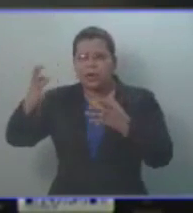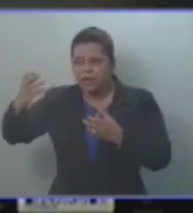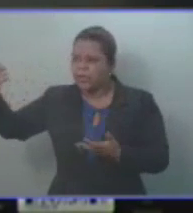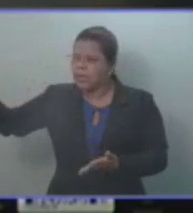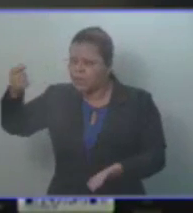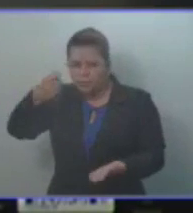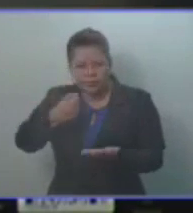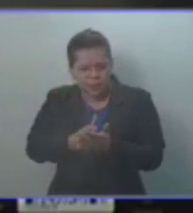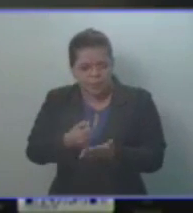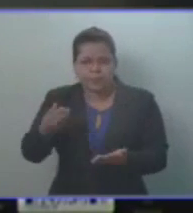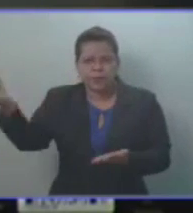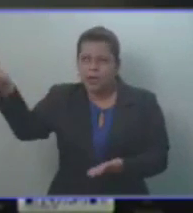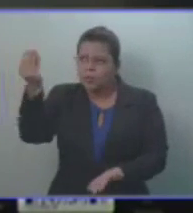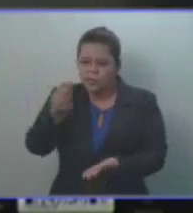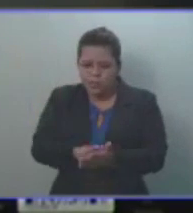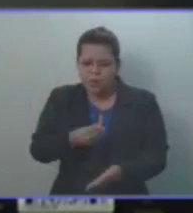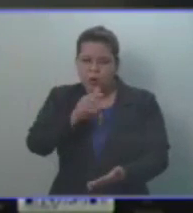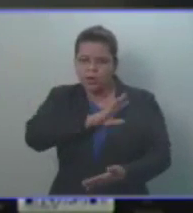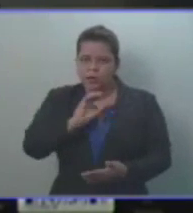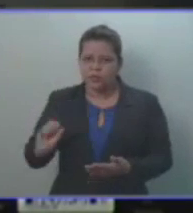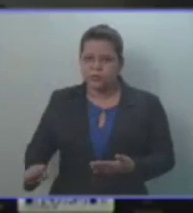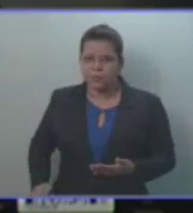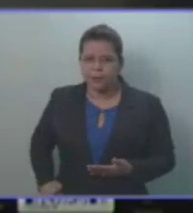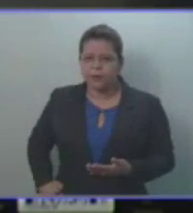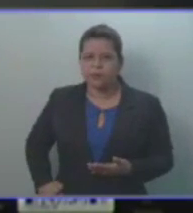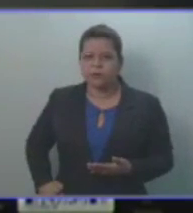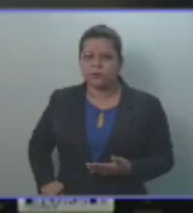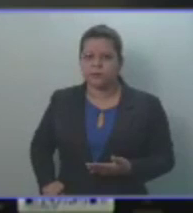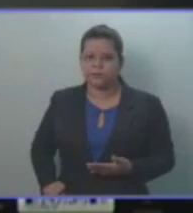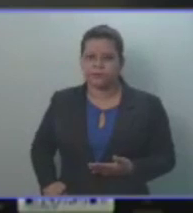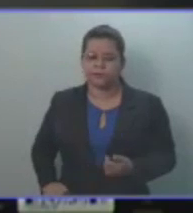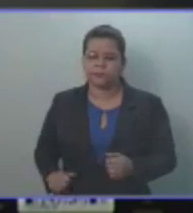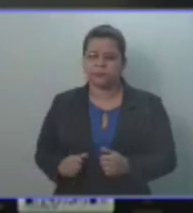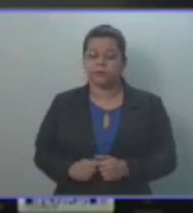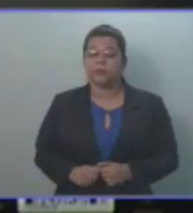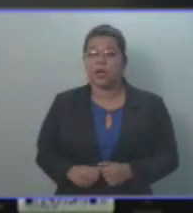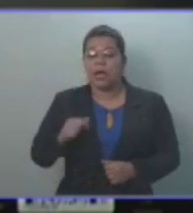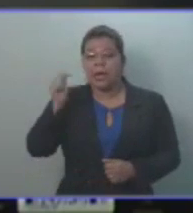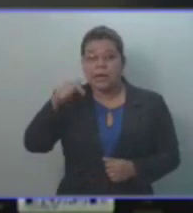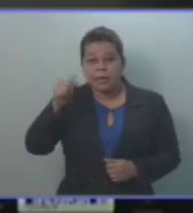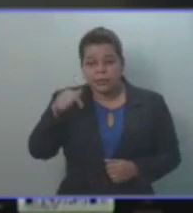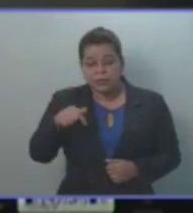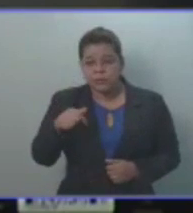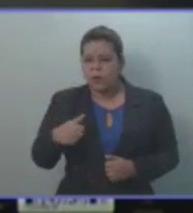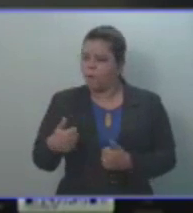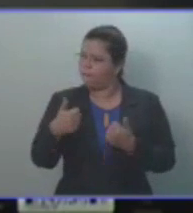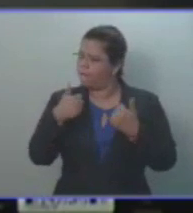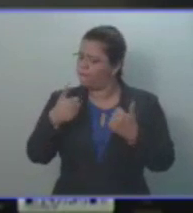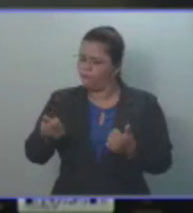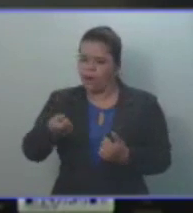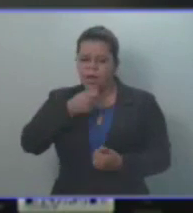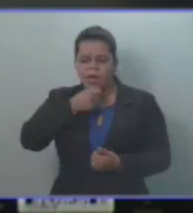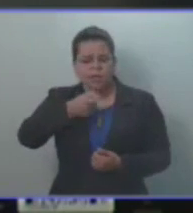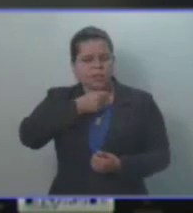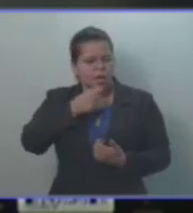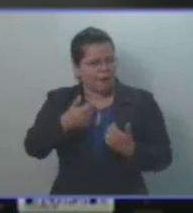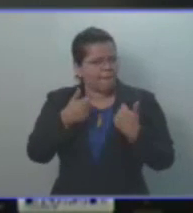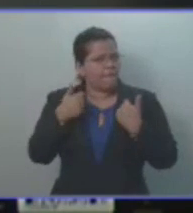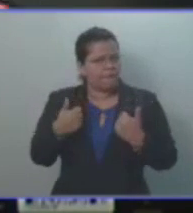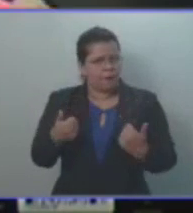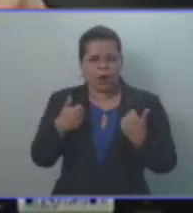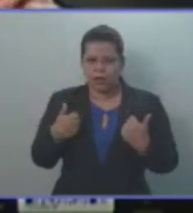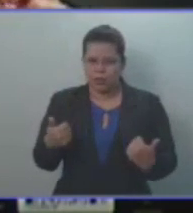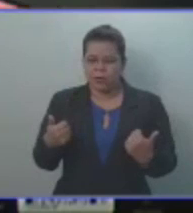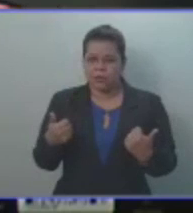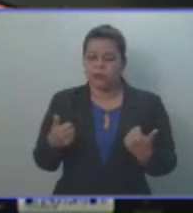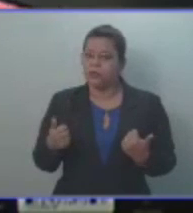al crecimiento económico en El Salvador. Esto es una buena noticia para los salvadoreños, que